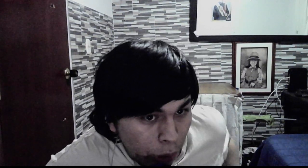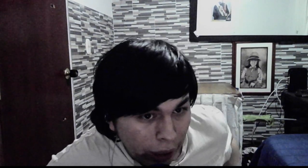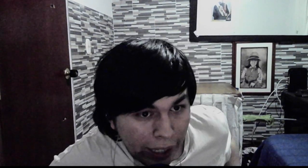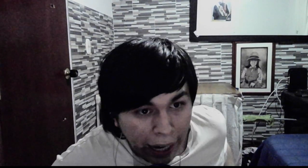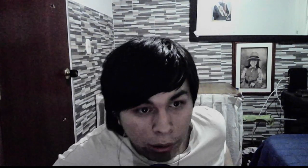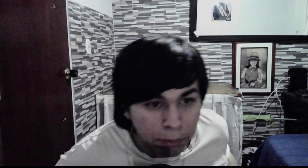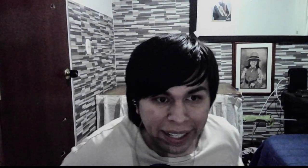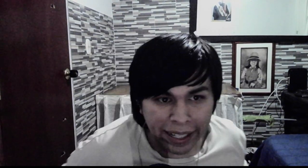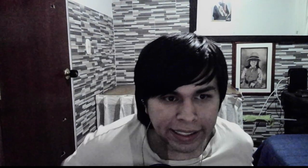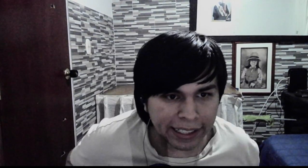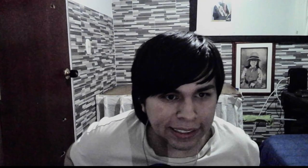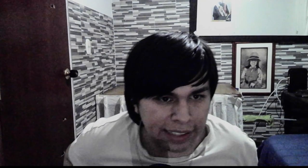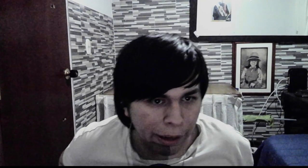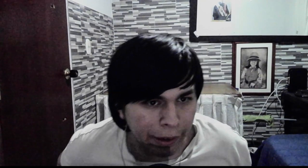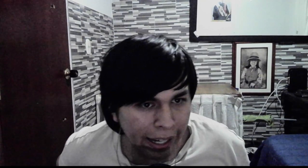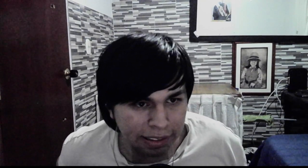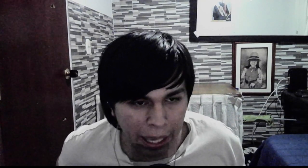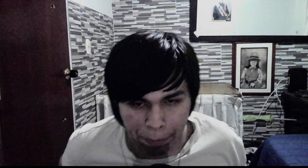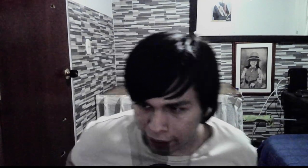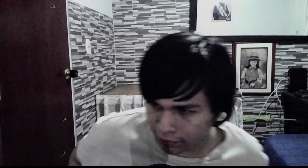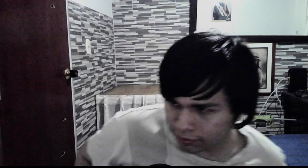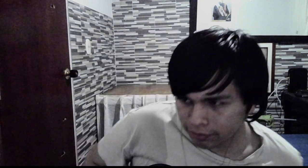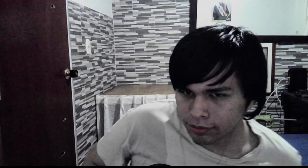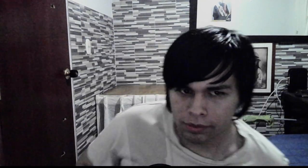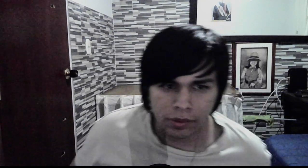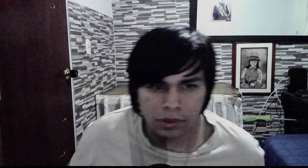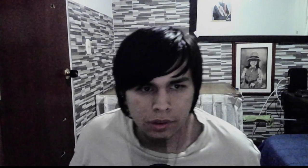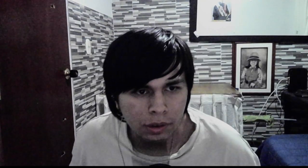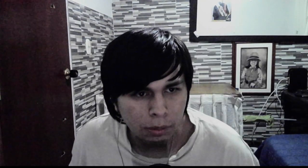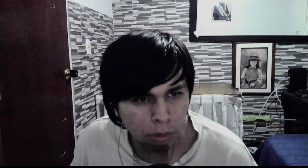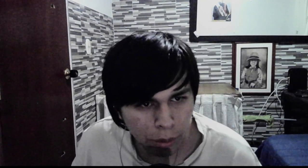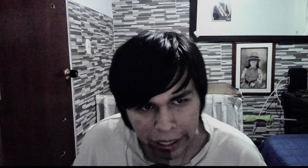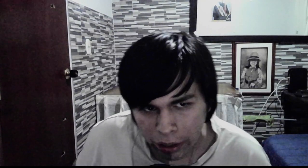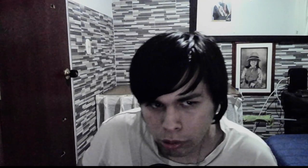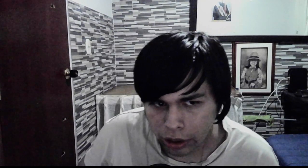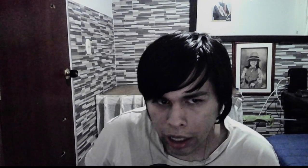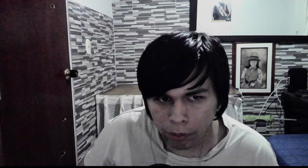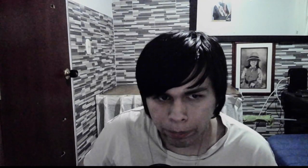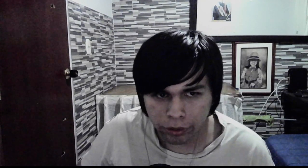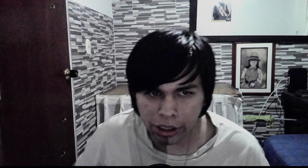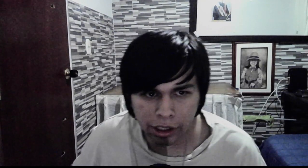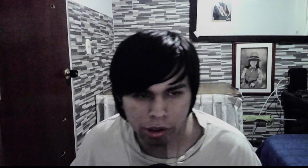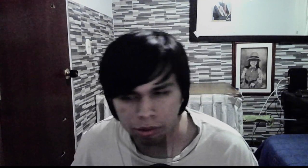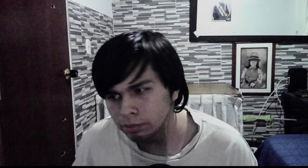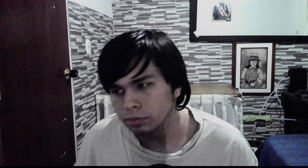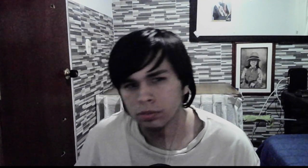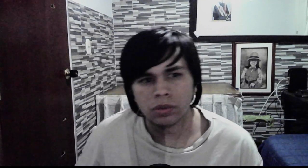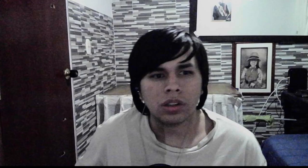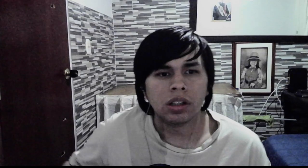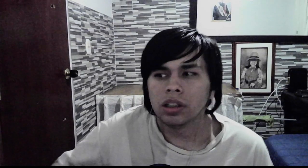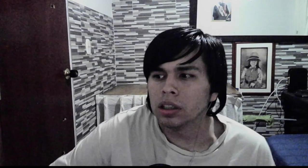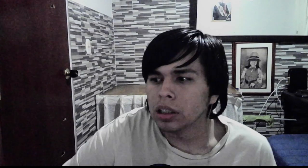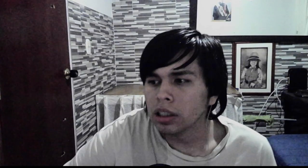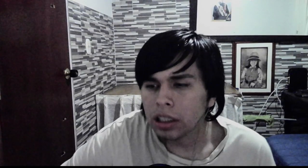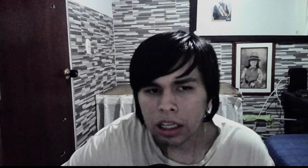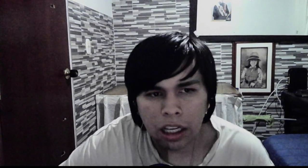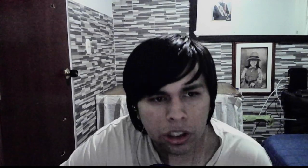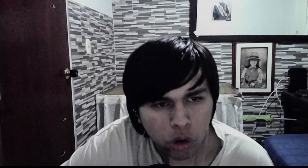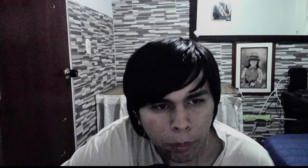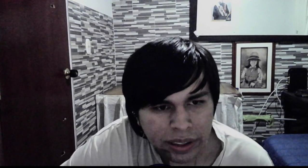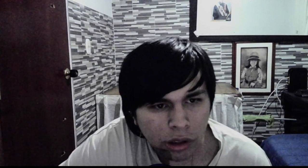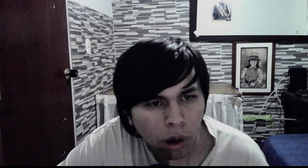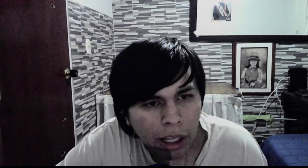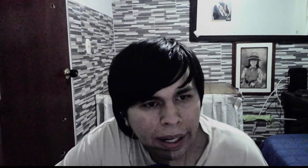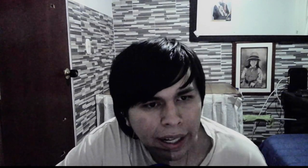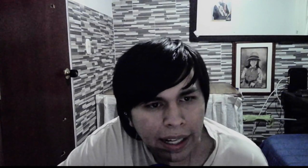por cambio radical un baralla de viejaa muy bien educado Por cierto